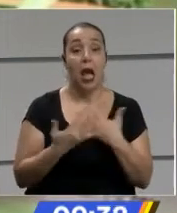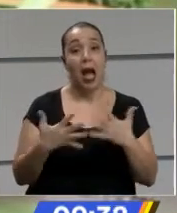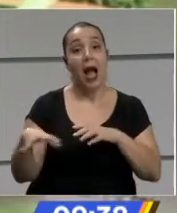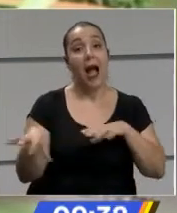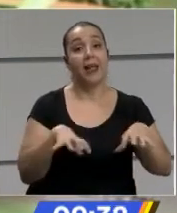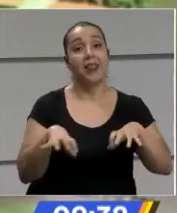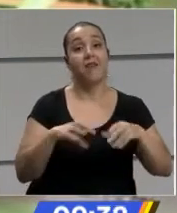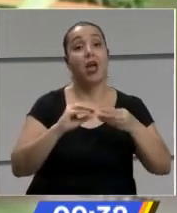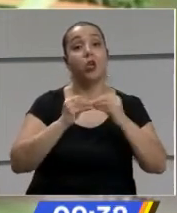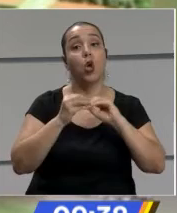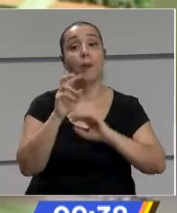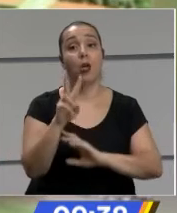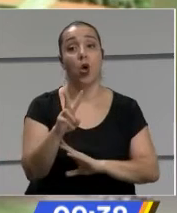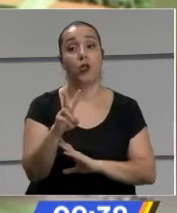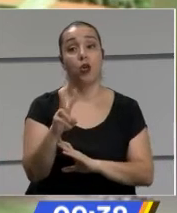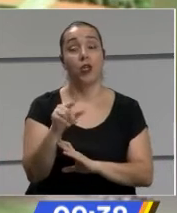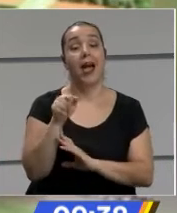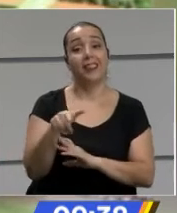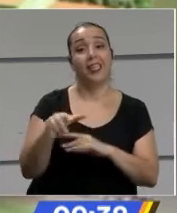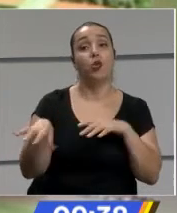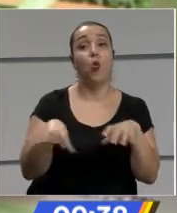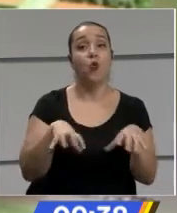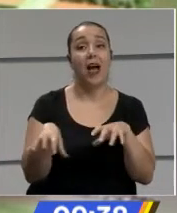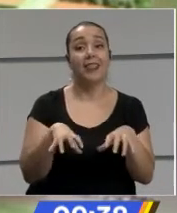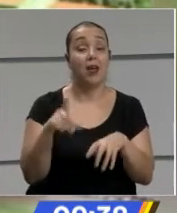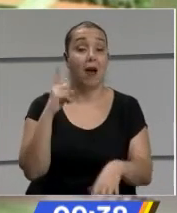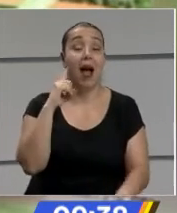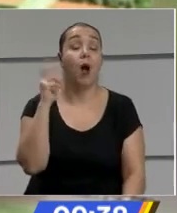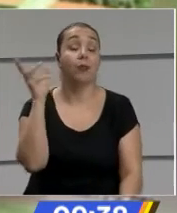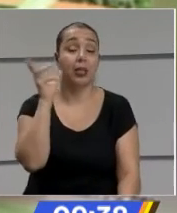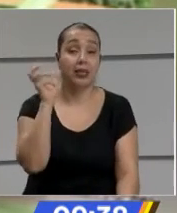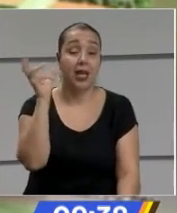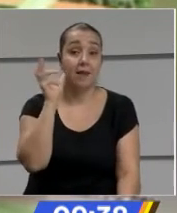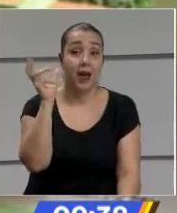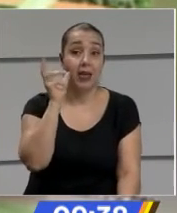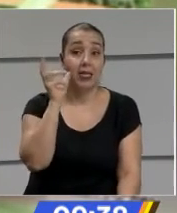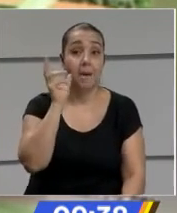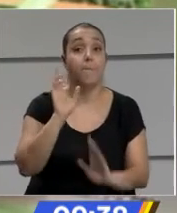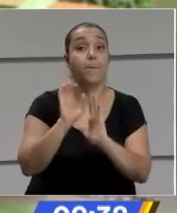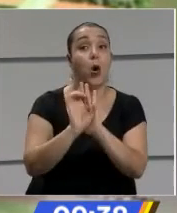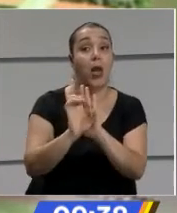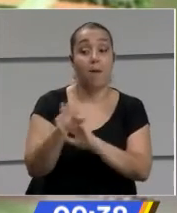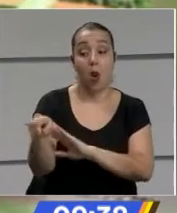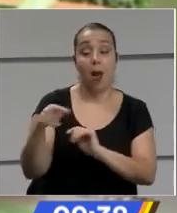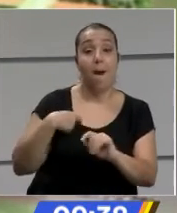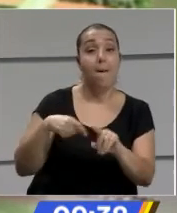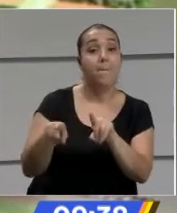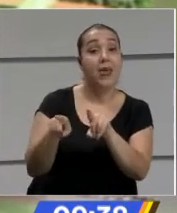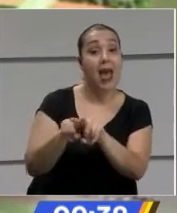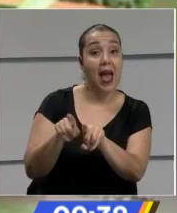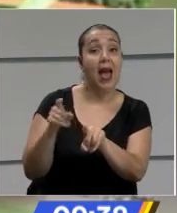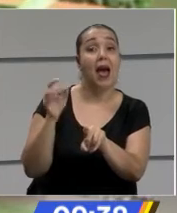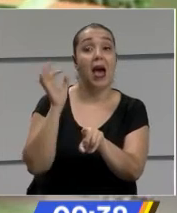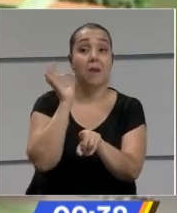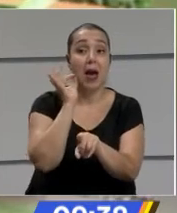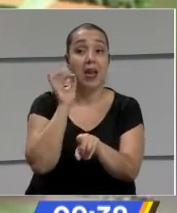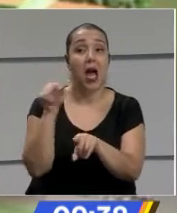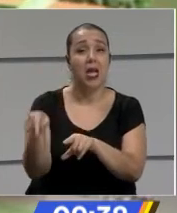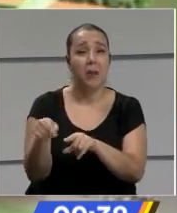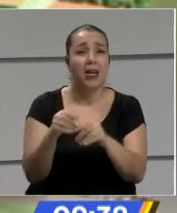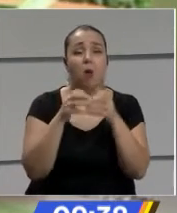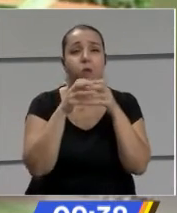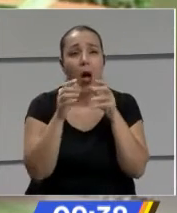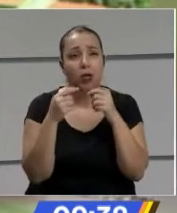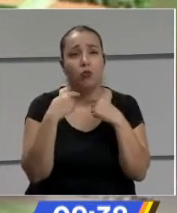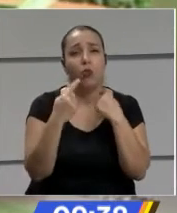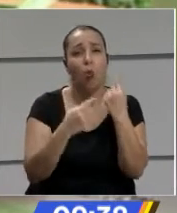Actividad número 2. Esta actividad es una actividad meramente auditiva. Por ejemplo, mi hermana va a hacer una serie de sonidos, los cuales